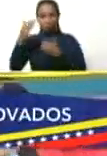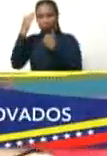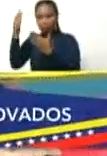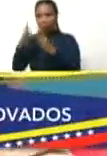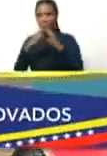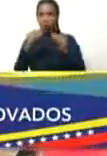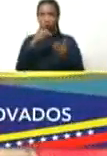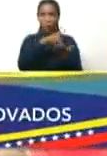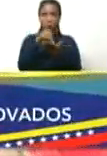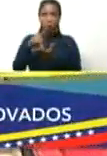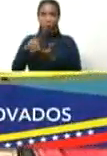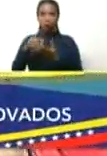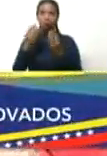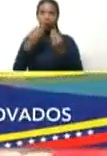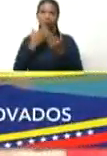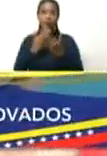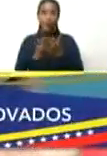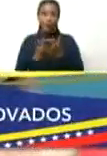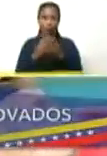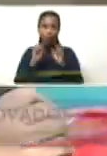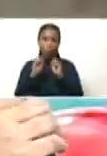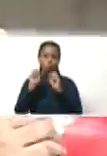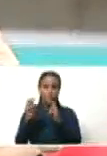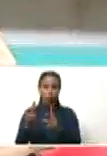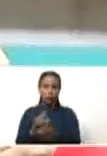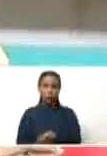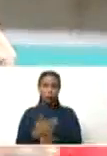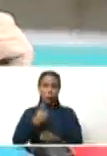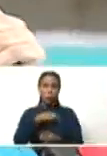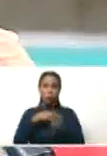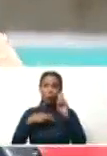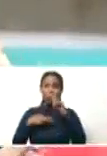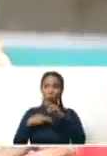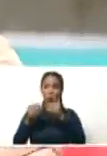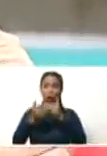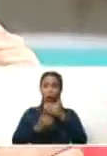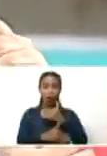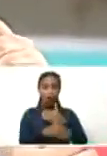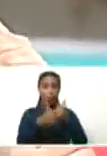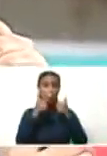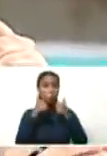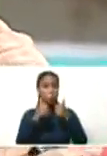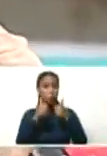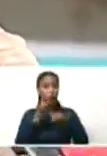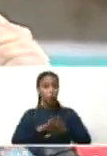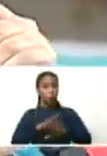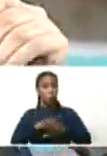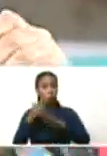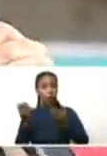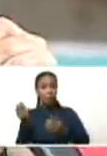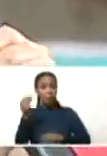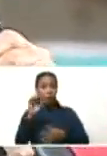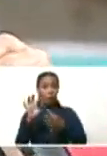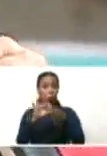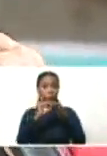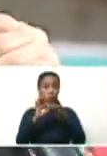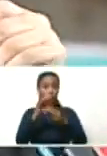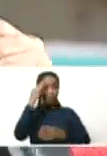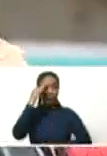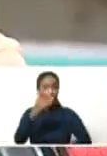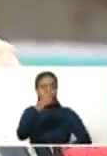todos los presentes, muchísimas gracias por la oportunidad. Nosotros vemos un avance muy bueno porque además de la unión